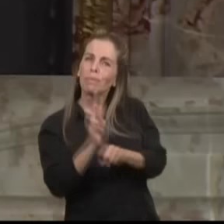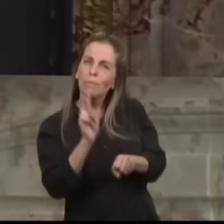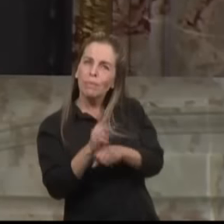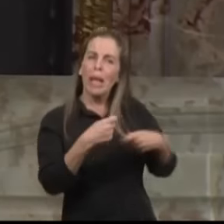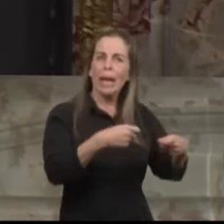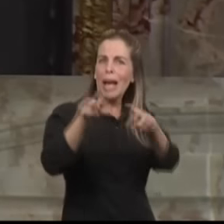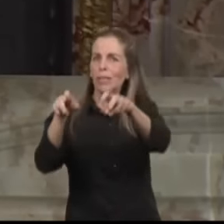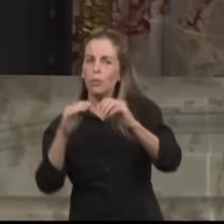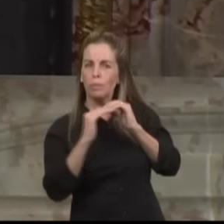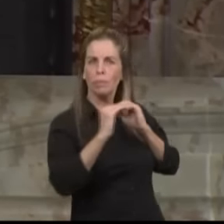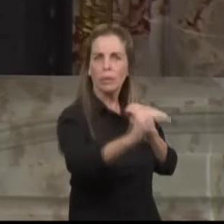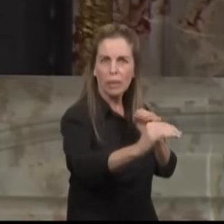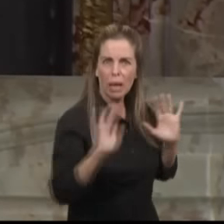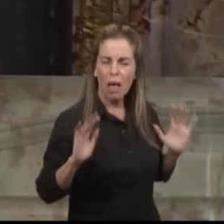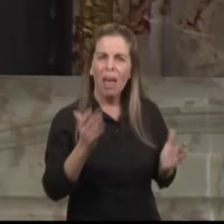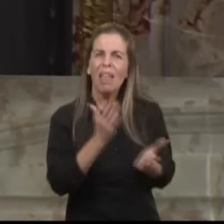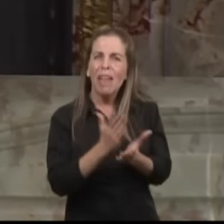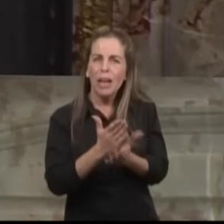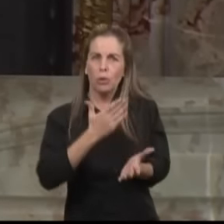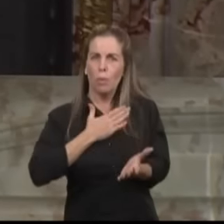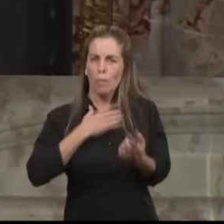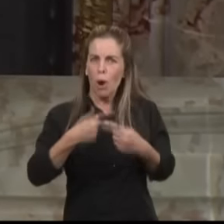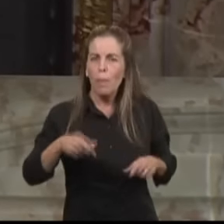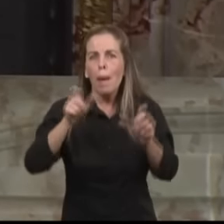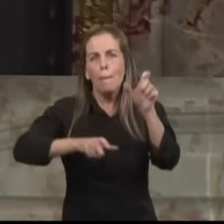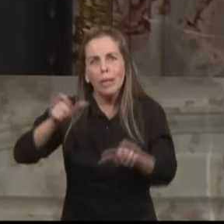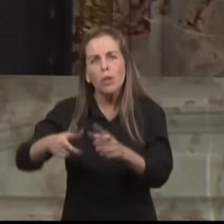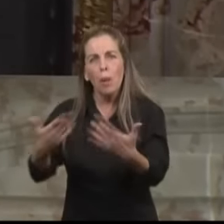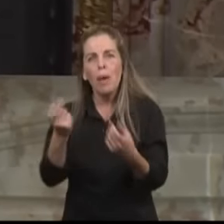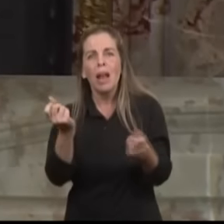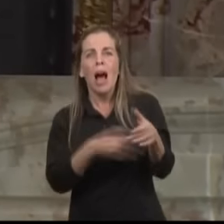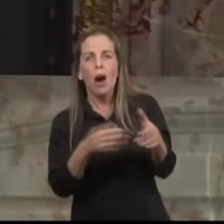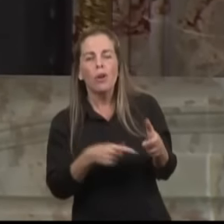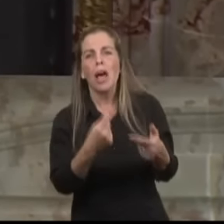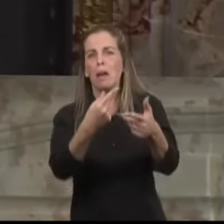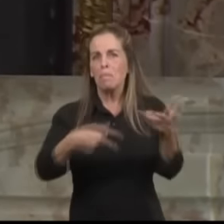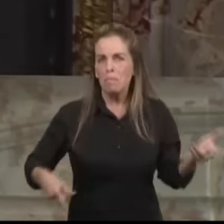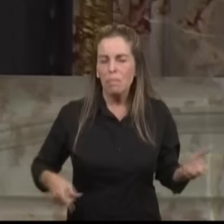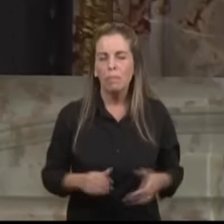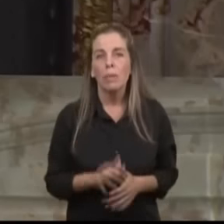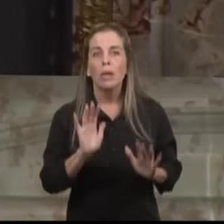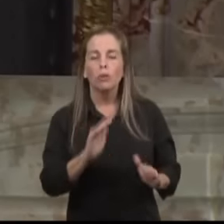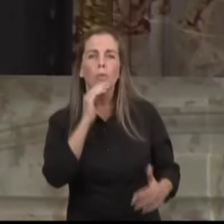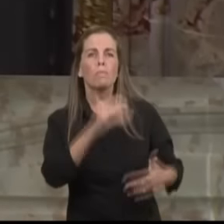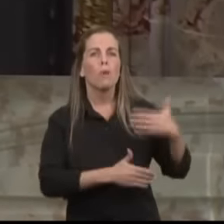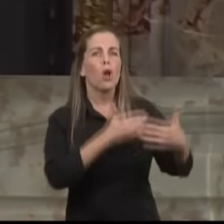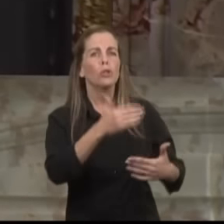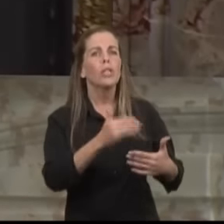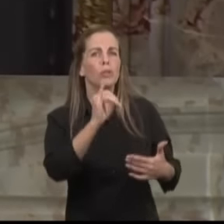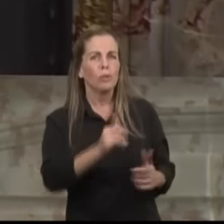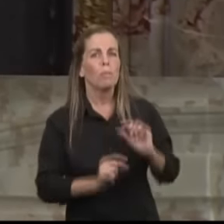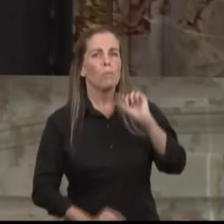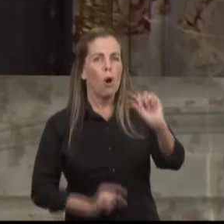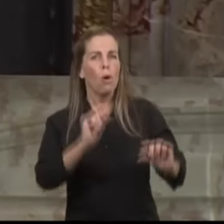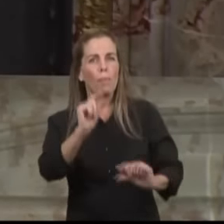los derechos de propiedad, que permitan que aparezca el ahorro que financie la inversión para el crecimiento. Es un proceso que poco a poco y sector